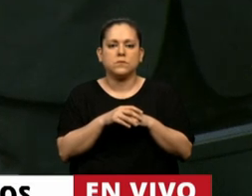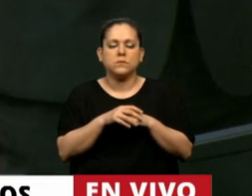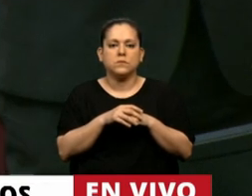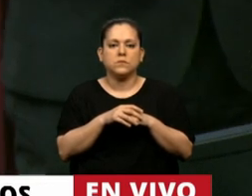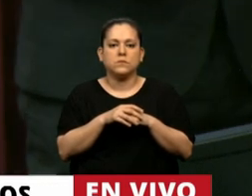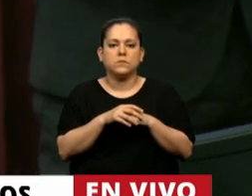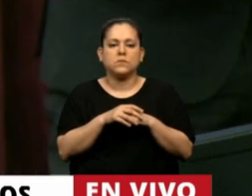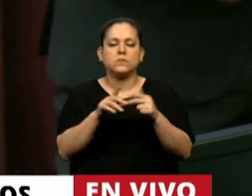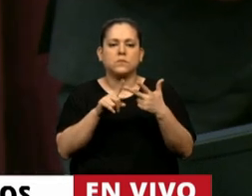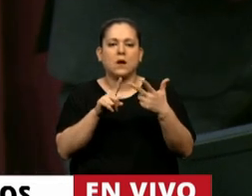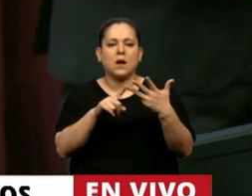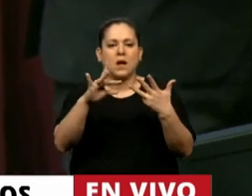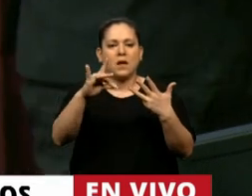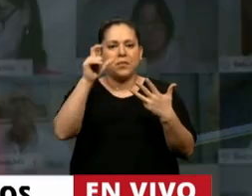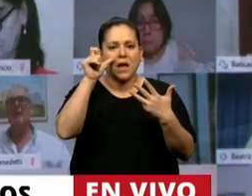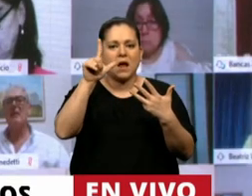Lucía